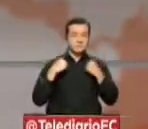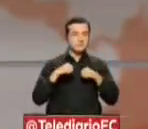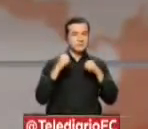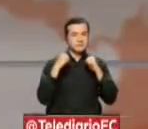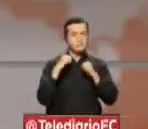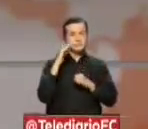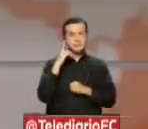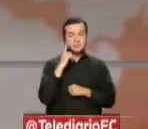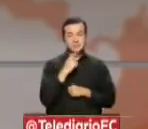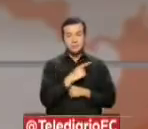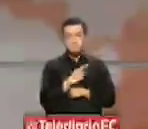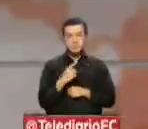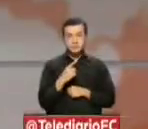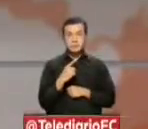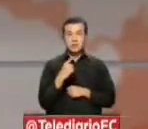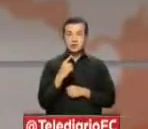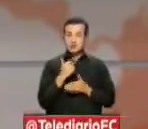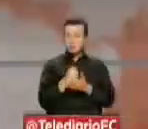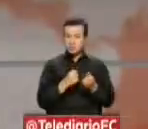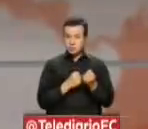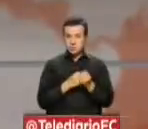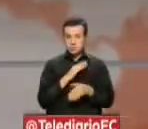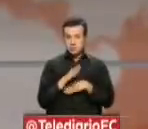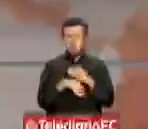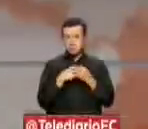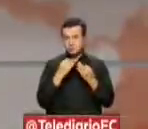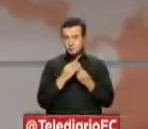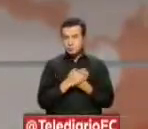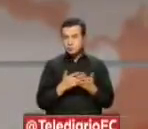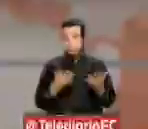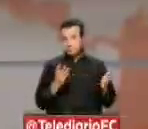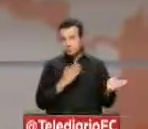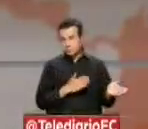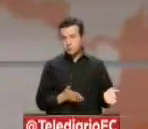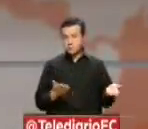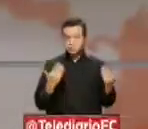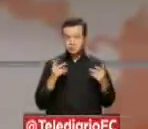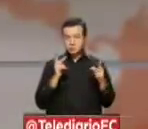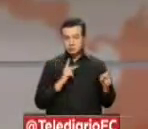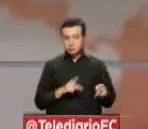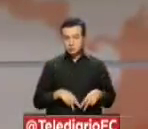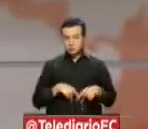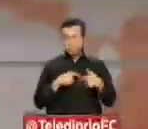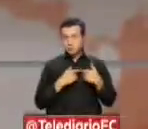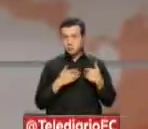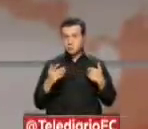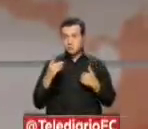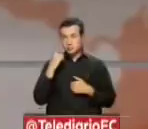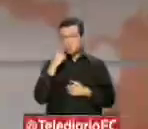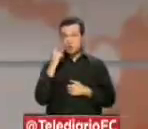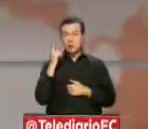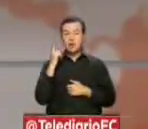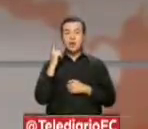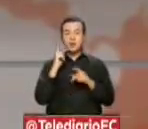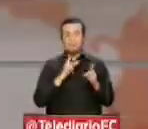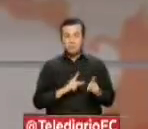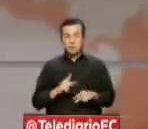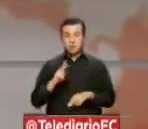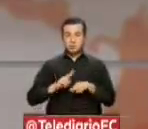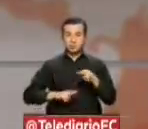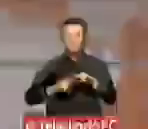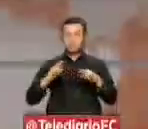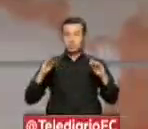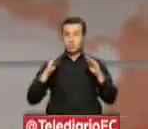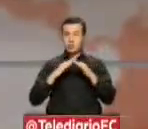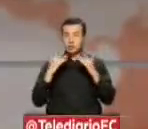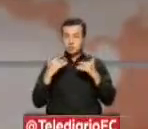generar políticas que son de beneficio para todos. Y en esas políticas, dentro del plan Toda una Vida, está el plan Casa para Todos. Y nosotros